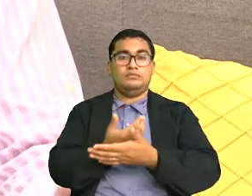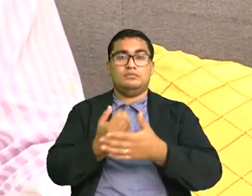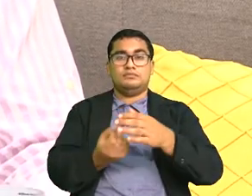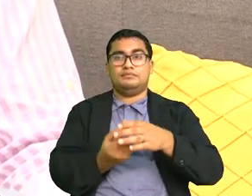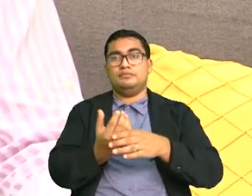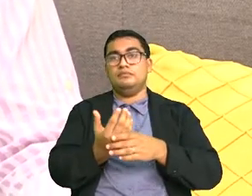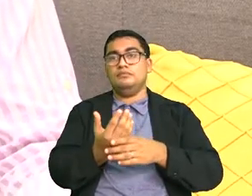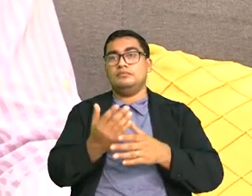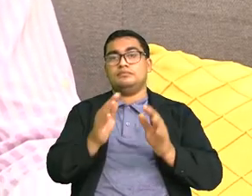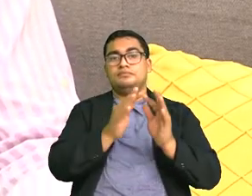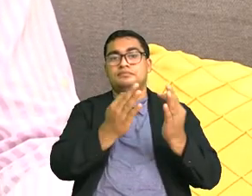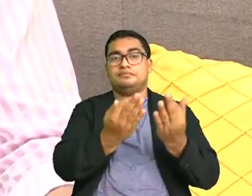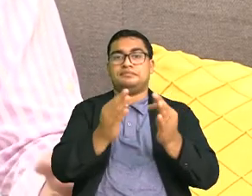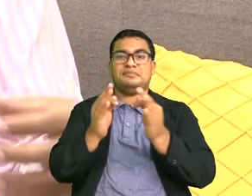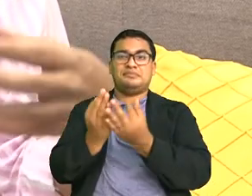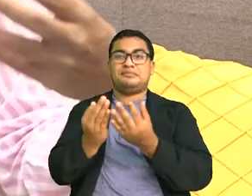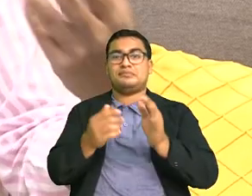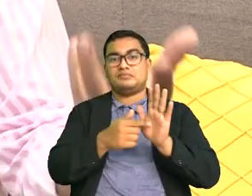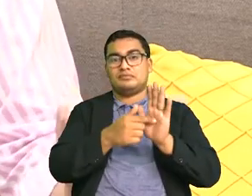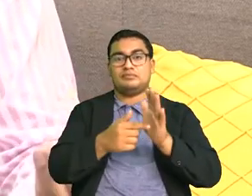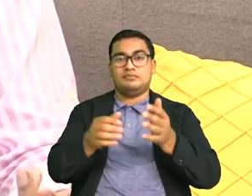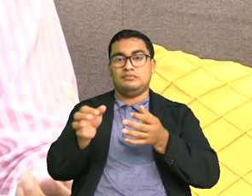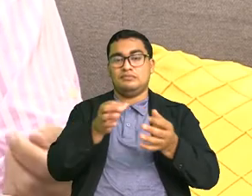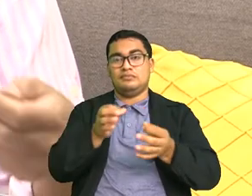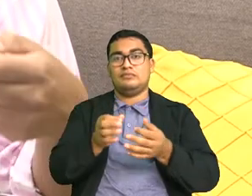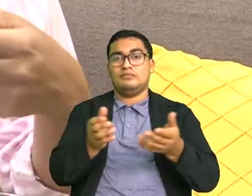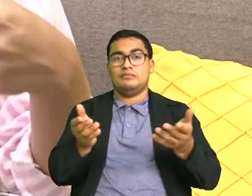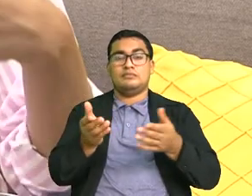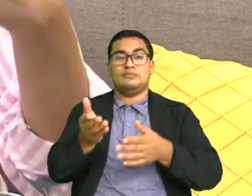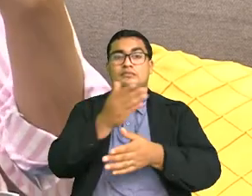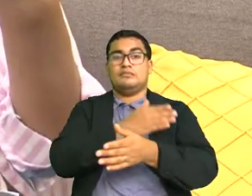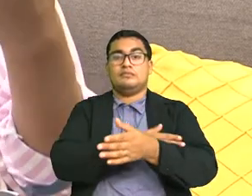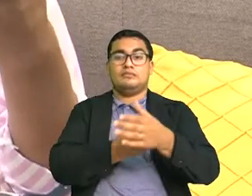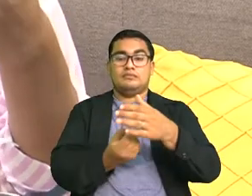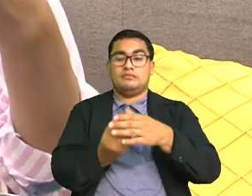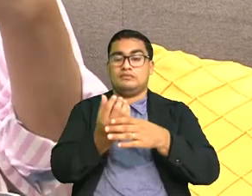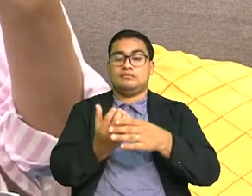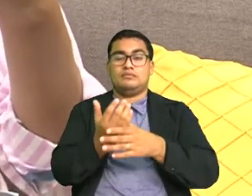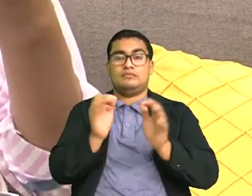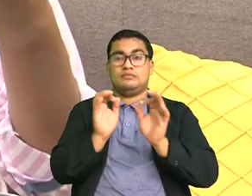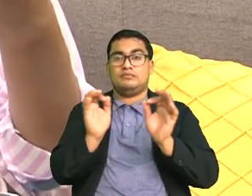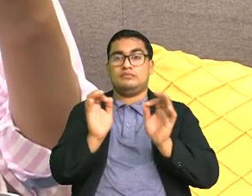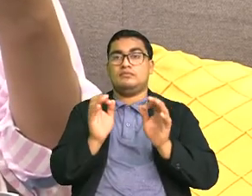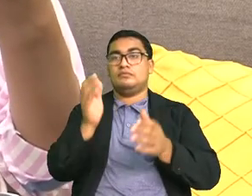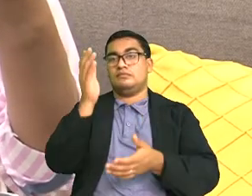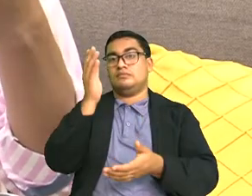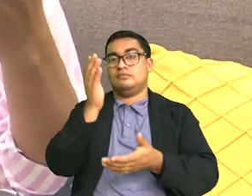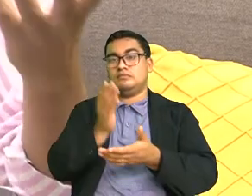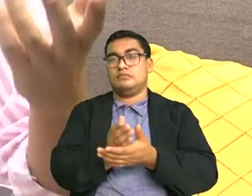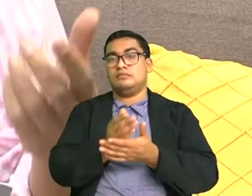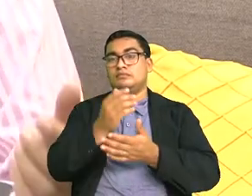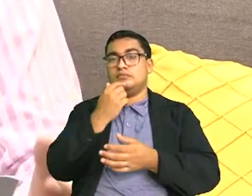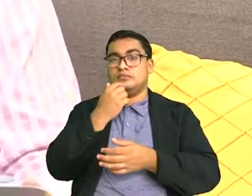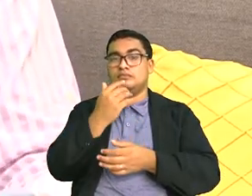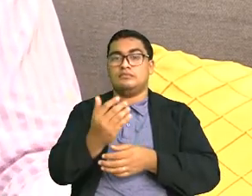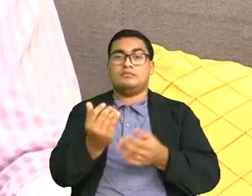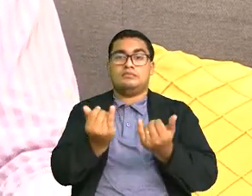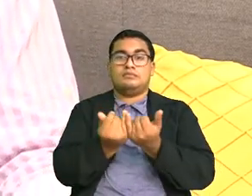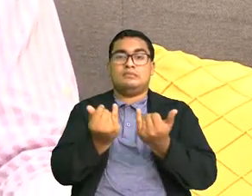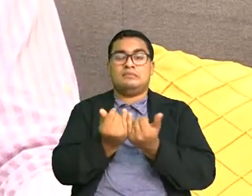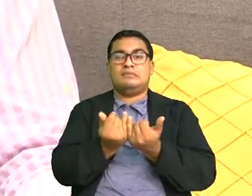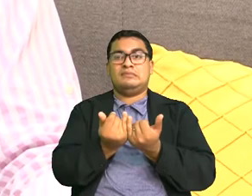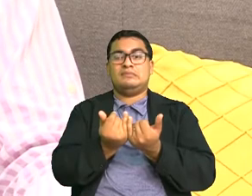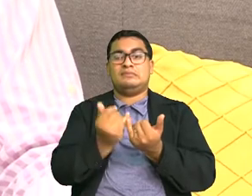familia nos expresan por ejemplo que áreas que no habían sembrado se decidieron sembrar la inclusive porque las condiciones de igual manera del